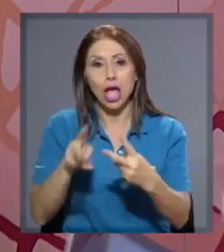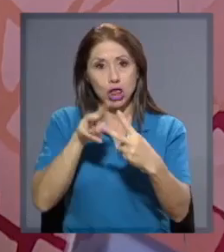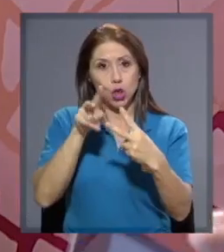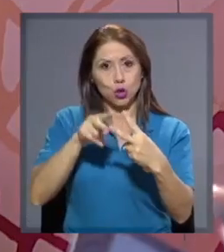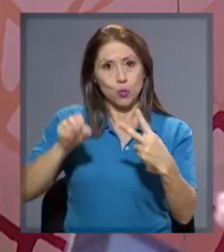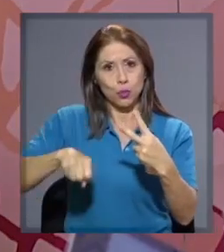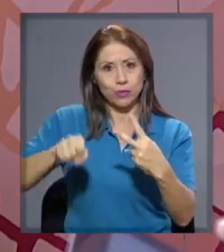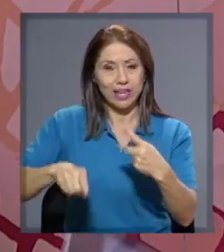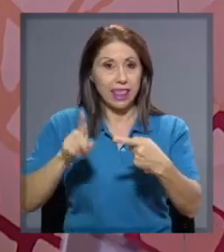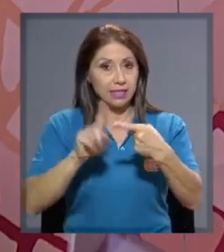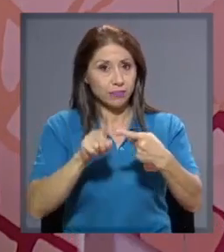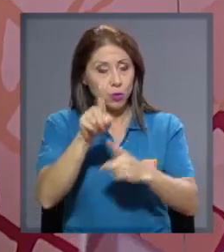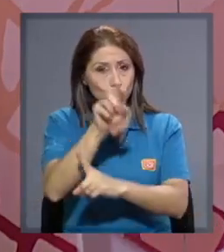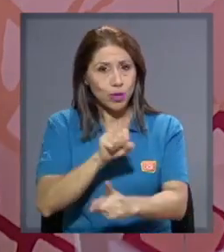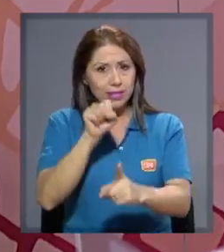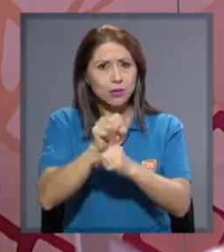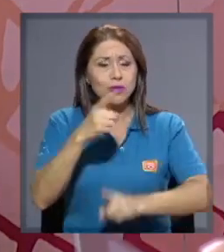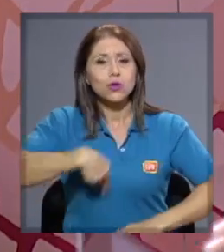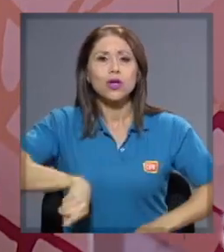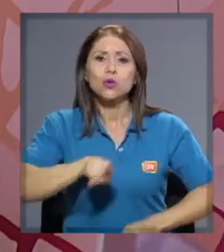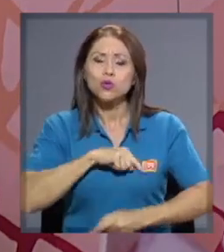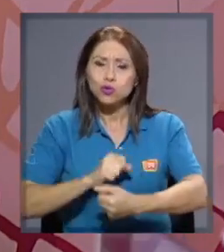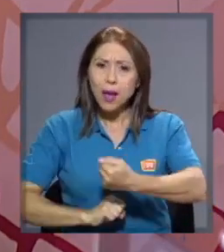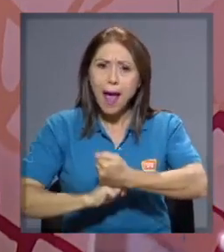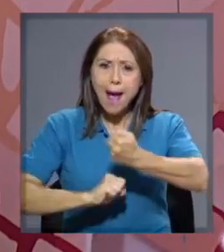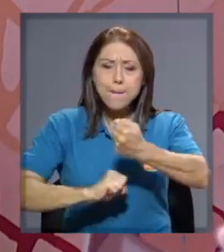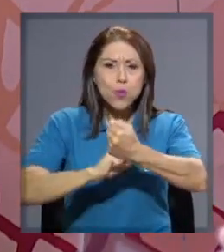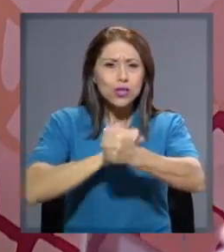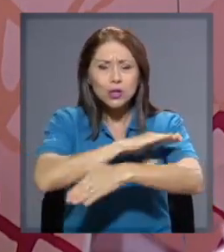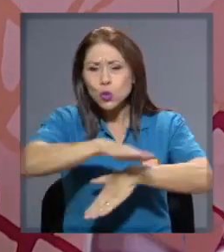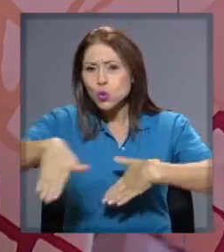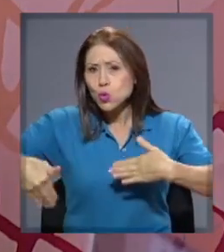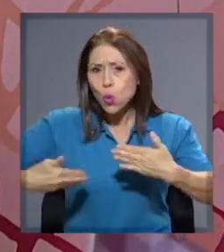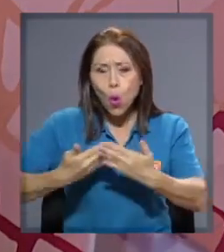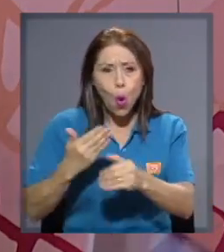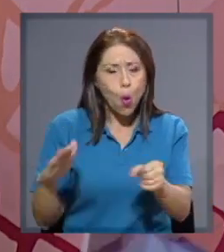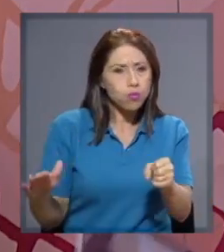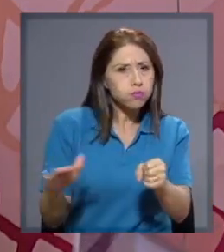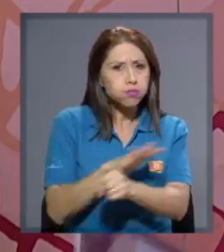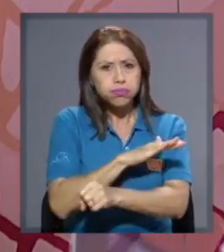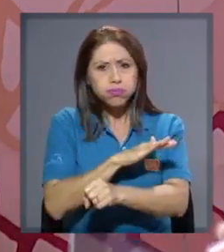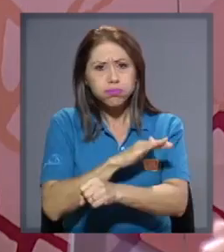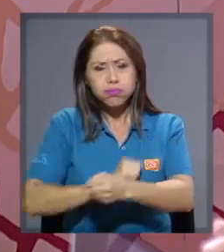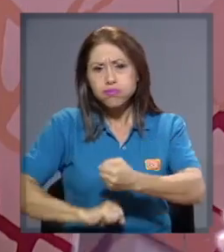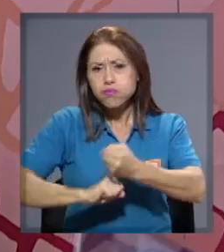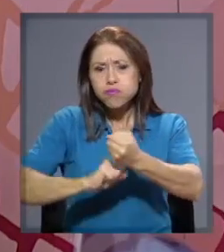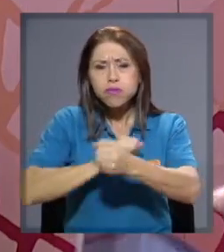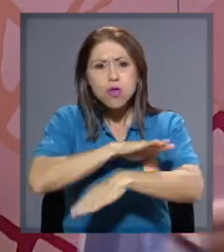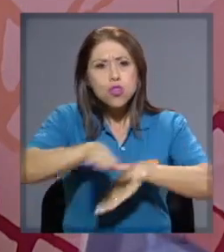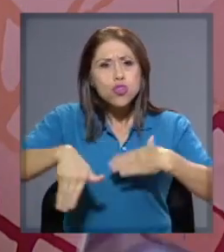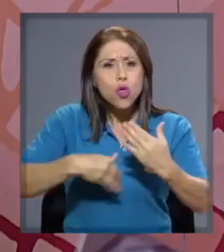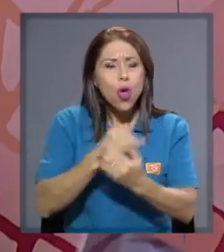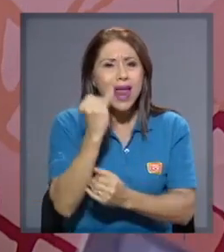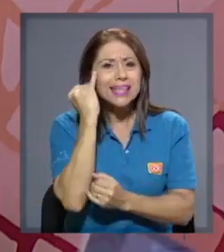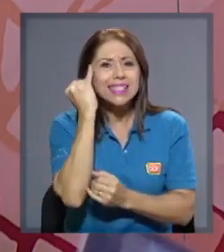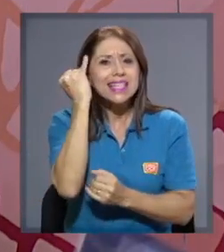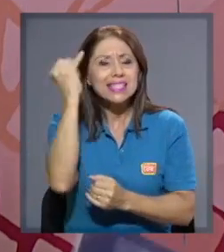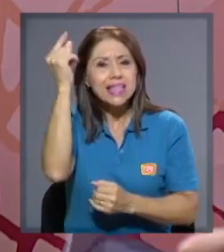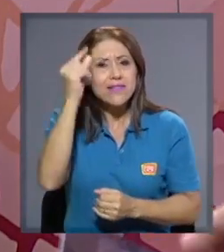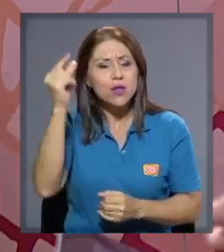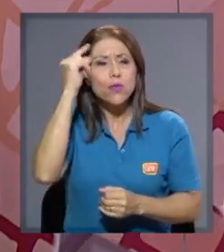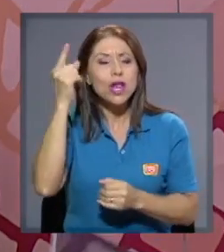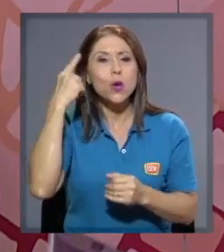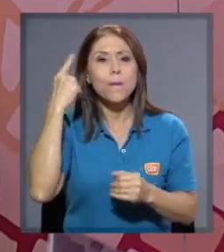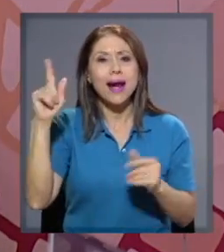cierto estamos en una situación en la cual estamos apoyando total y completamente todas las iniciativas del gobierno para la